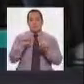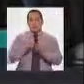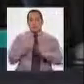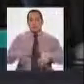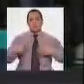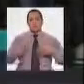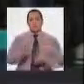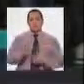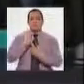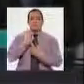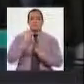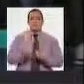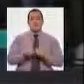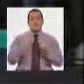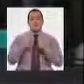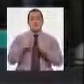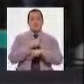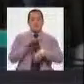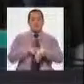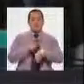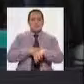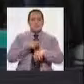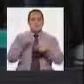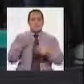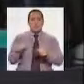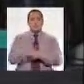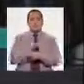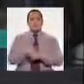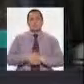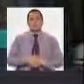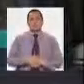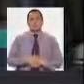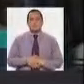utilizar porque no hubo el tiempo necesario.